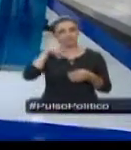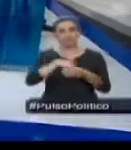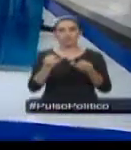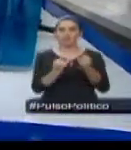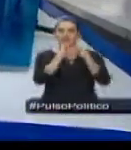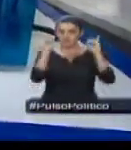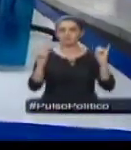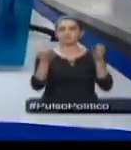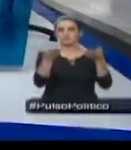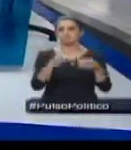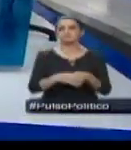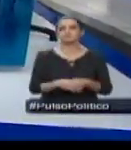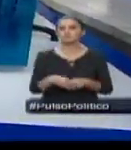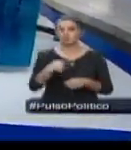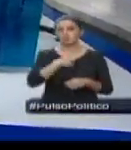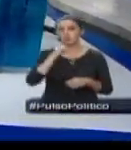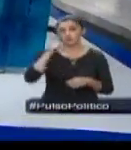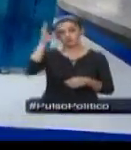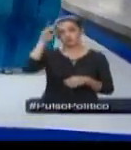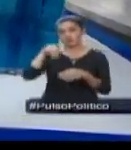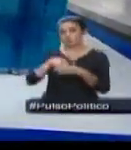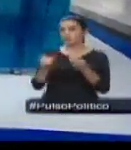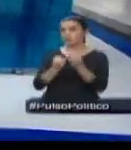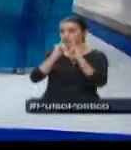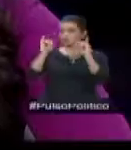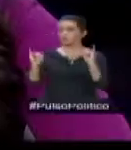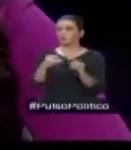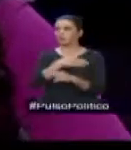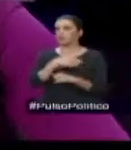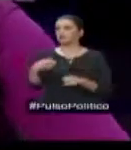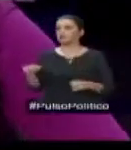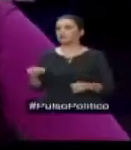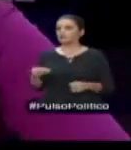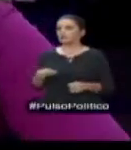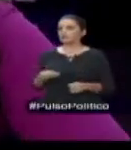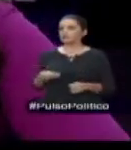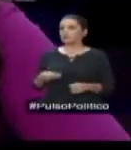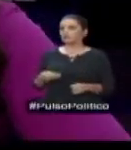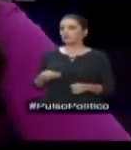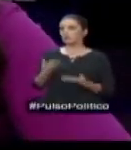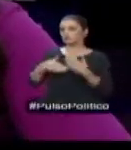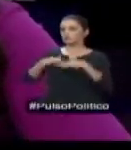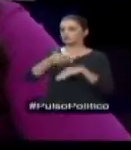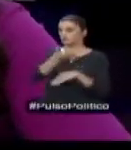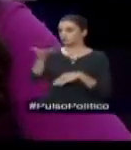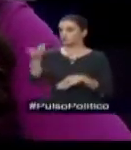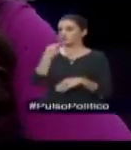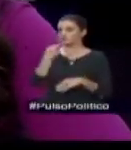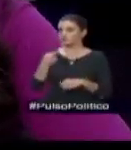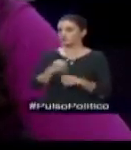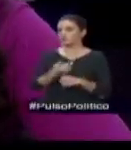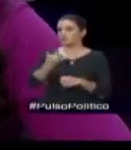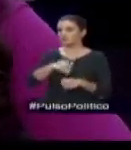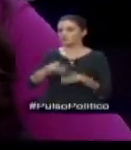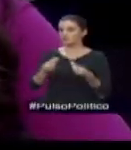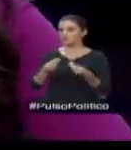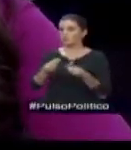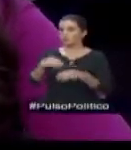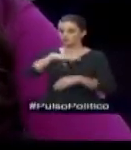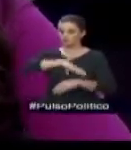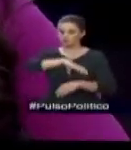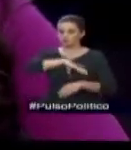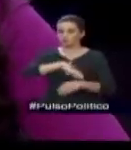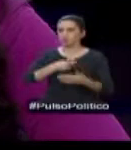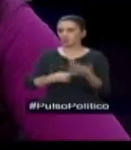minuto 20 cuando yo soy crea una descentralización y justamente respecto a lo que ustedes señalaban existen muchos municipios